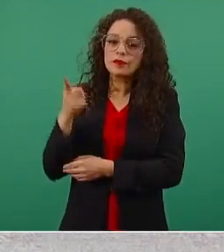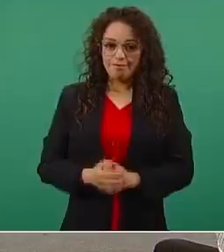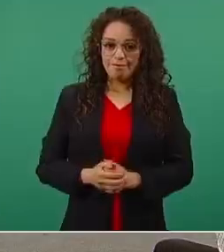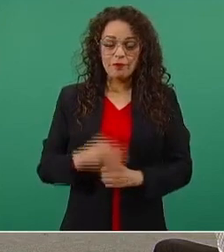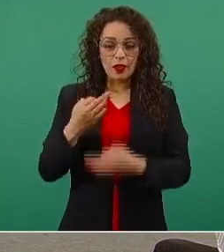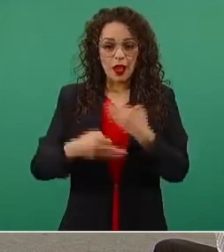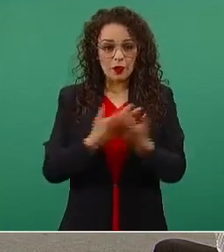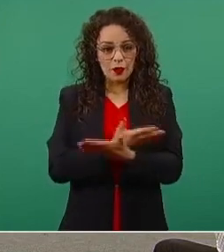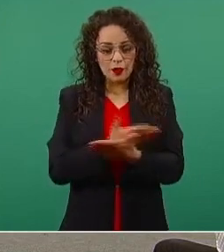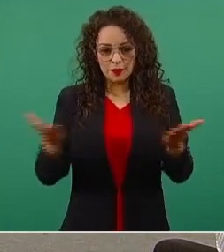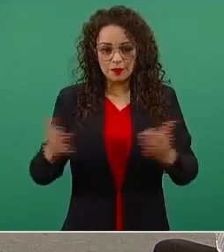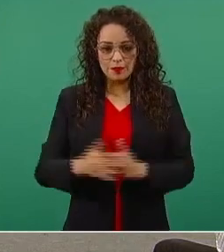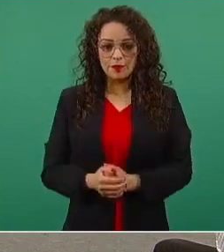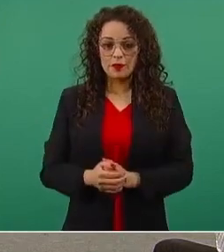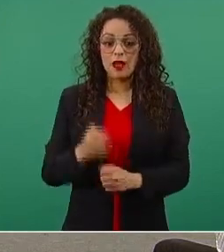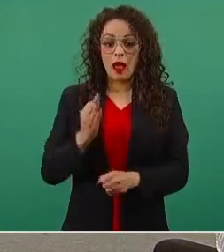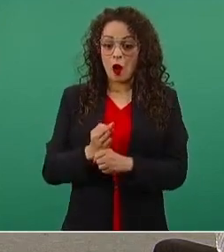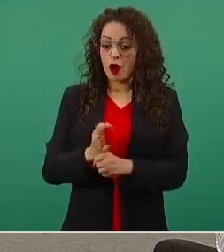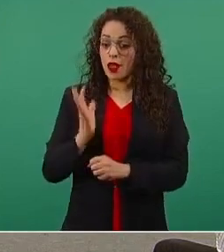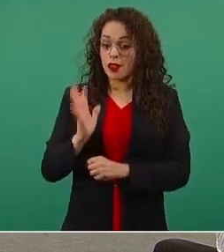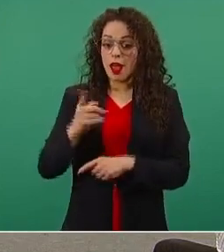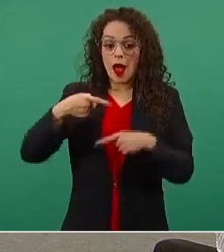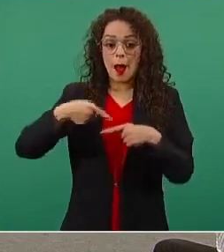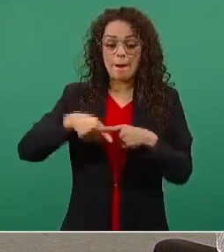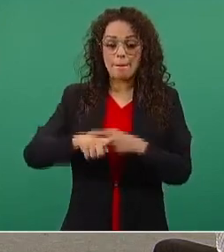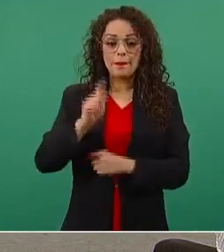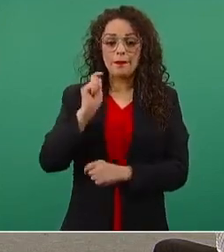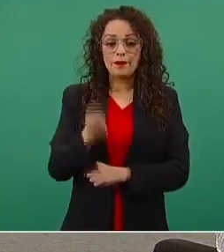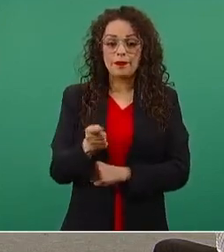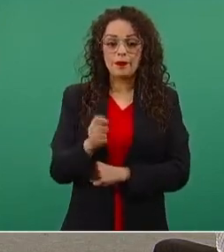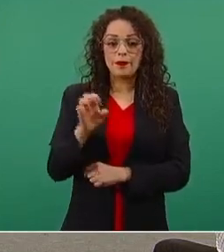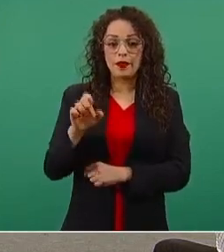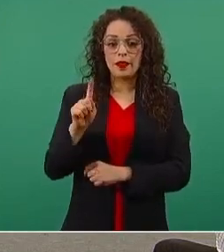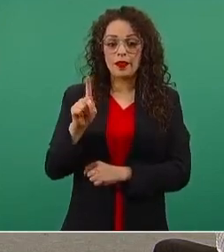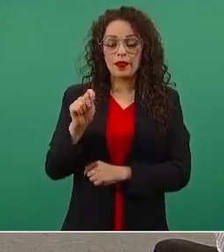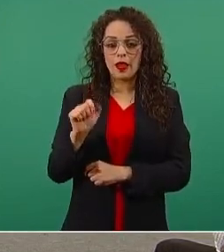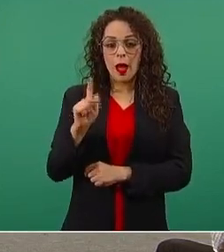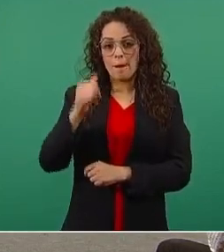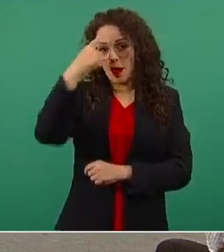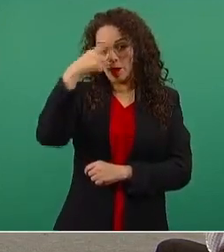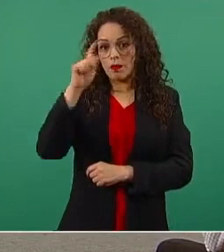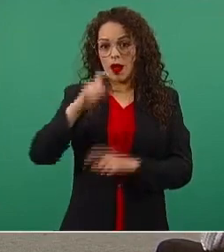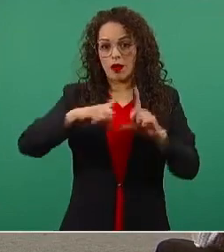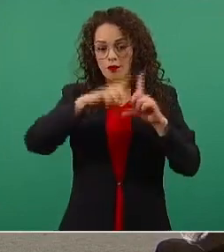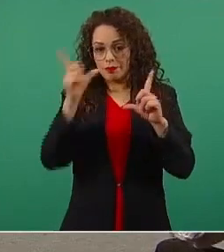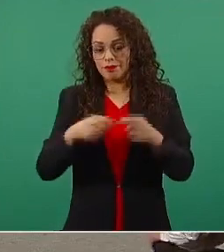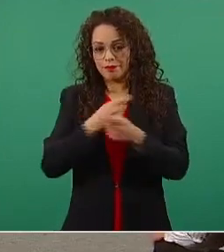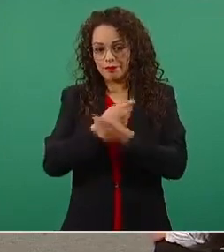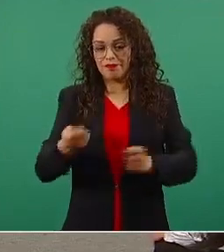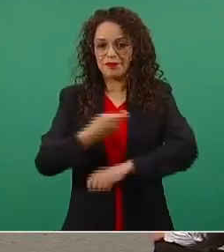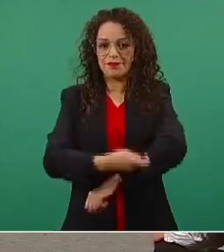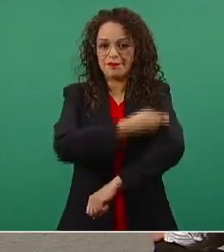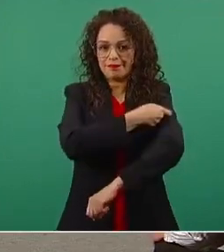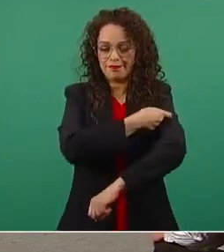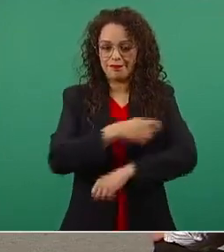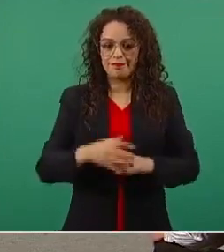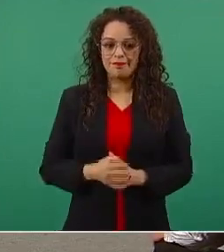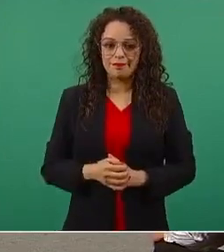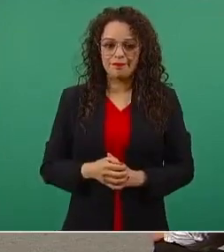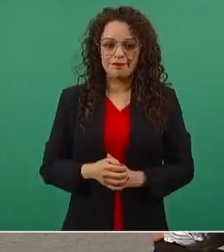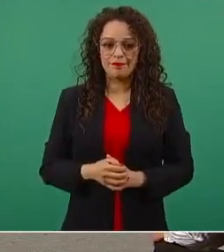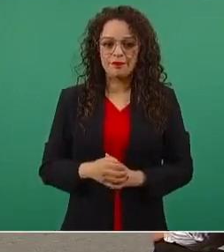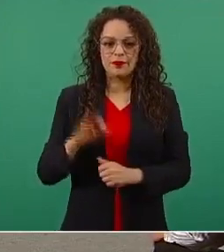respondió. Y ya iniciando con esta nueva etapa, Plan Nacional de Vacunación, hoy iniciamos la vacunación de